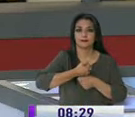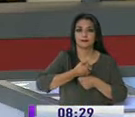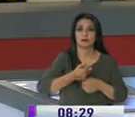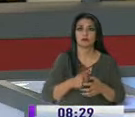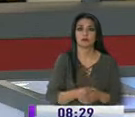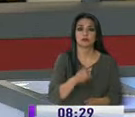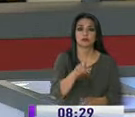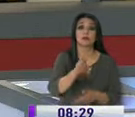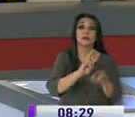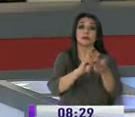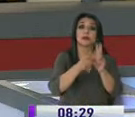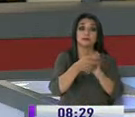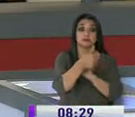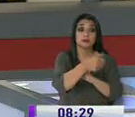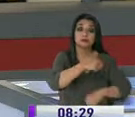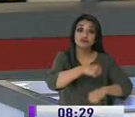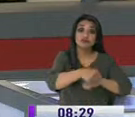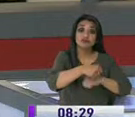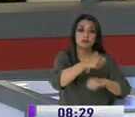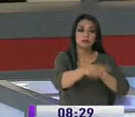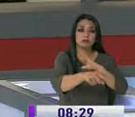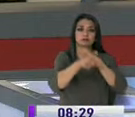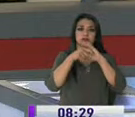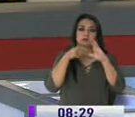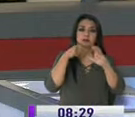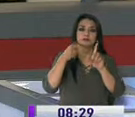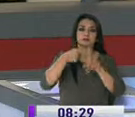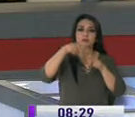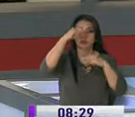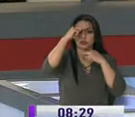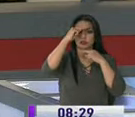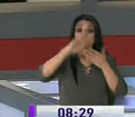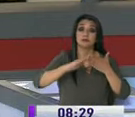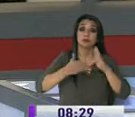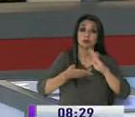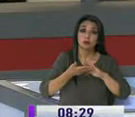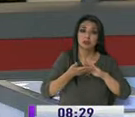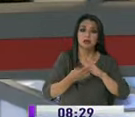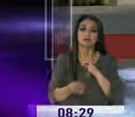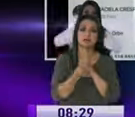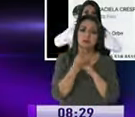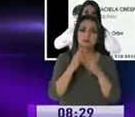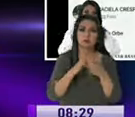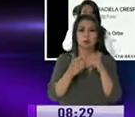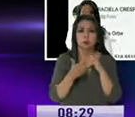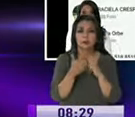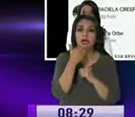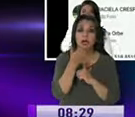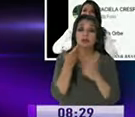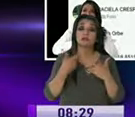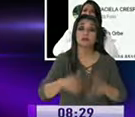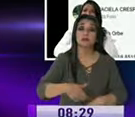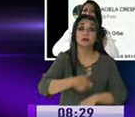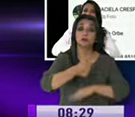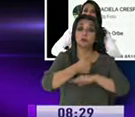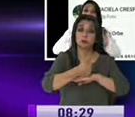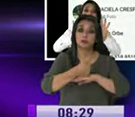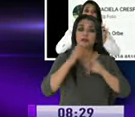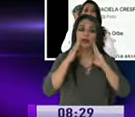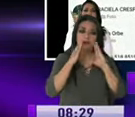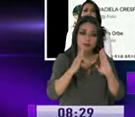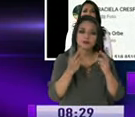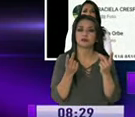Ayuda. Sí, señores de TVC, estos señores se encuentran circulando en Mezcal Sucre y lo hacen por el carril izquierdo, provocando un tráfico insoportable. Es que no